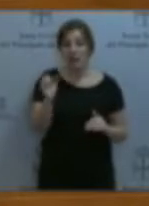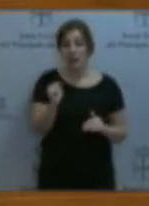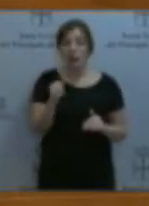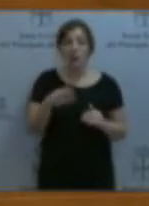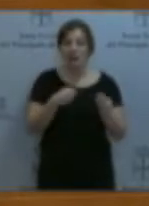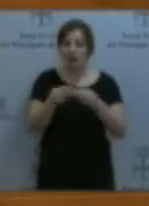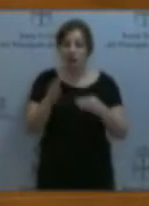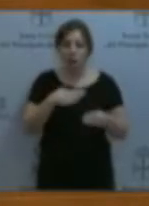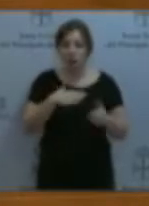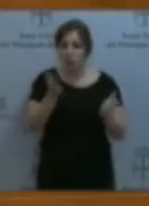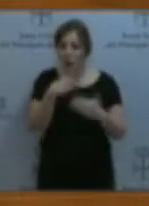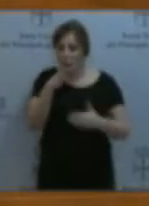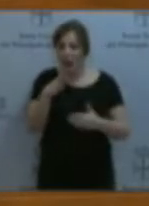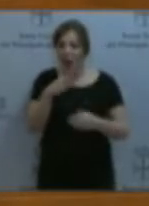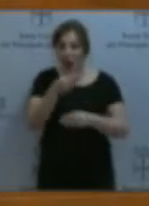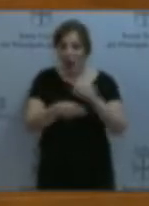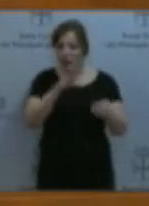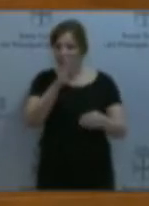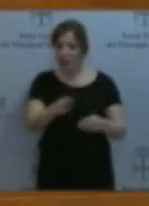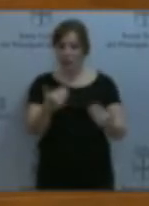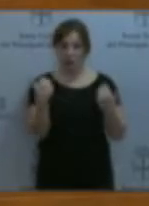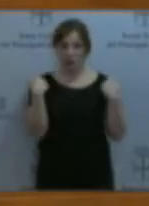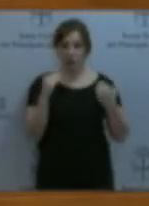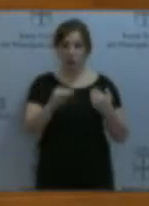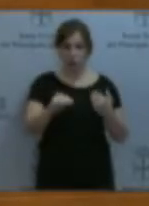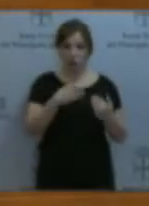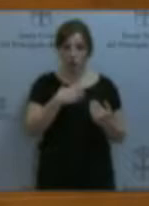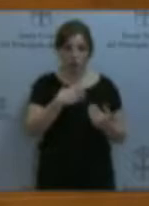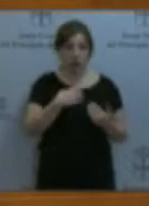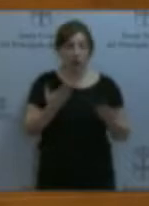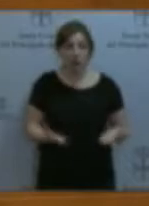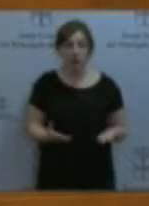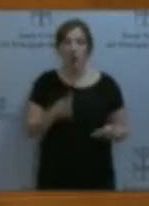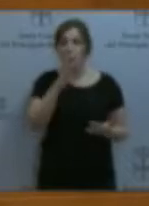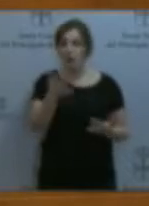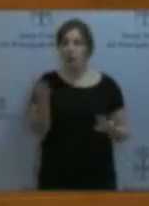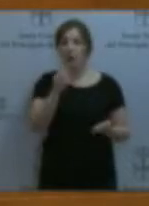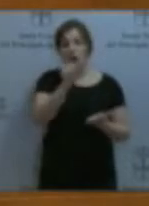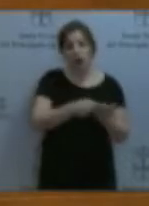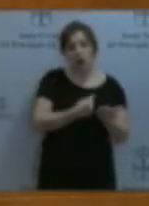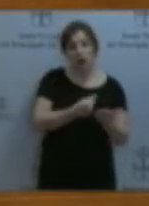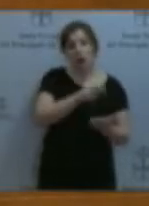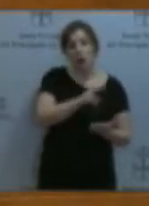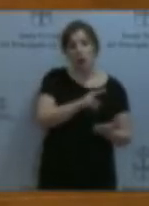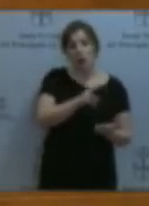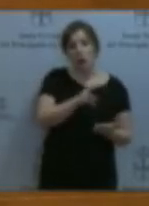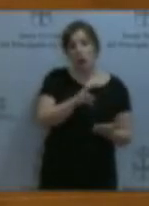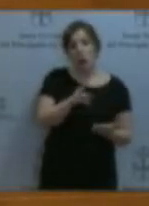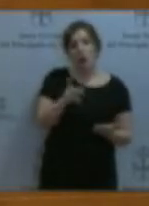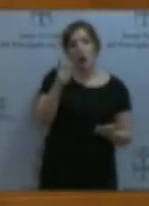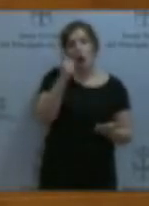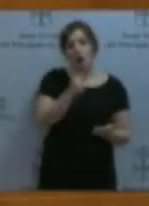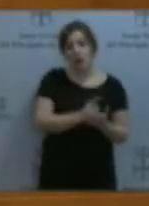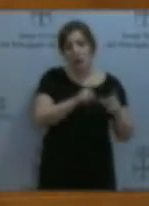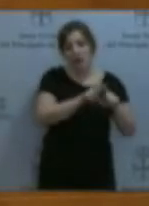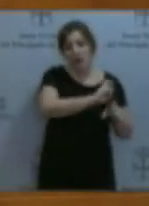propios para poder ejecutar directamente el encargo, ni tan siquiera una parte del mismo, por lo que deberá subcontratarlo en su totalidad, incurriendo de nuevo